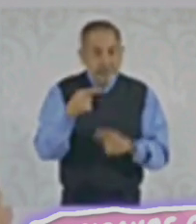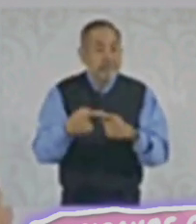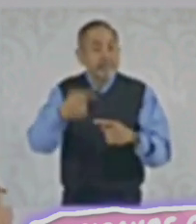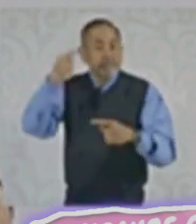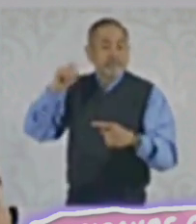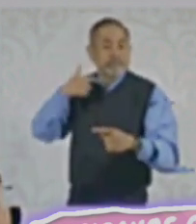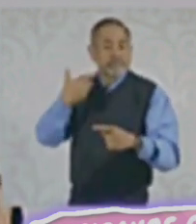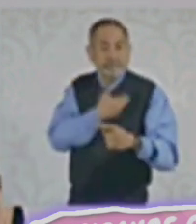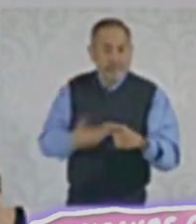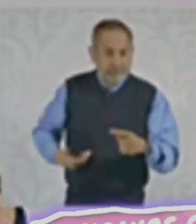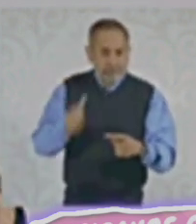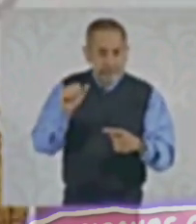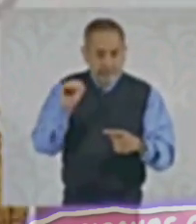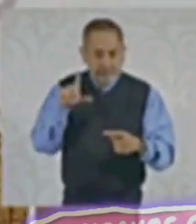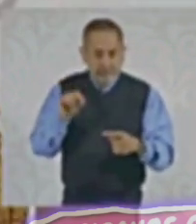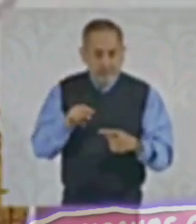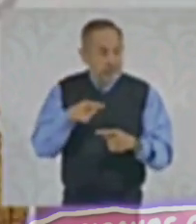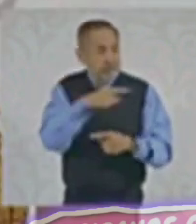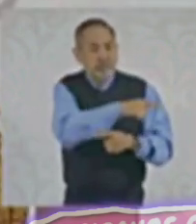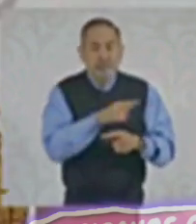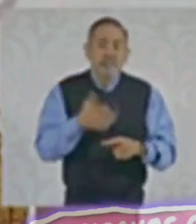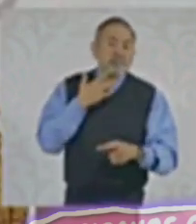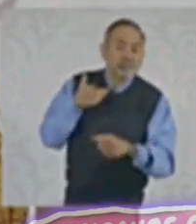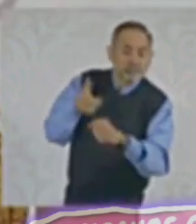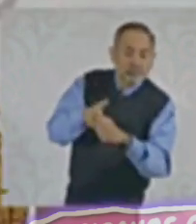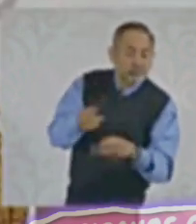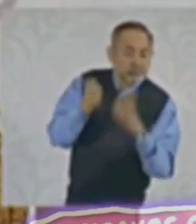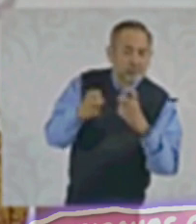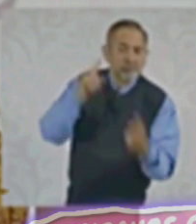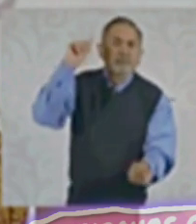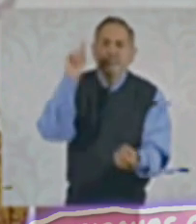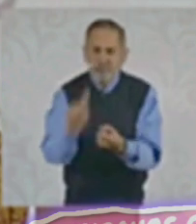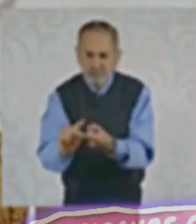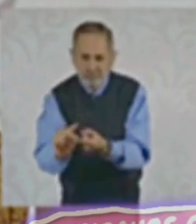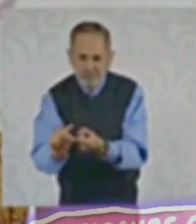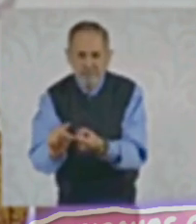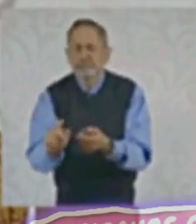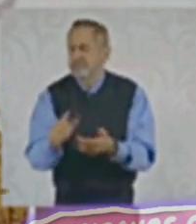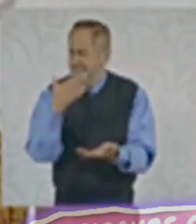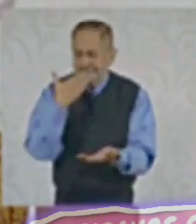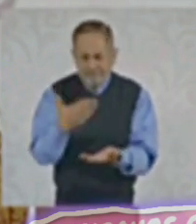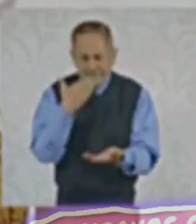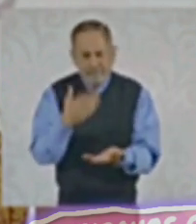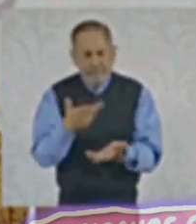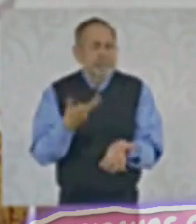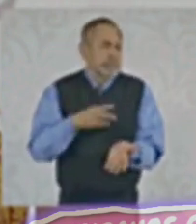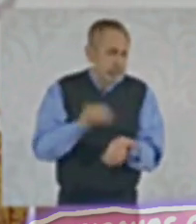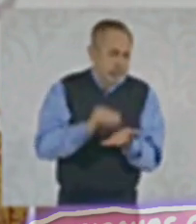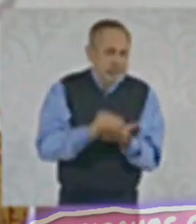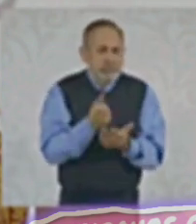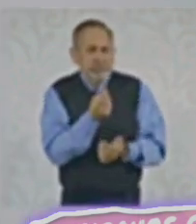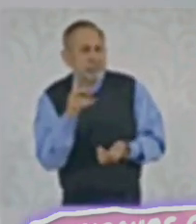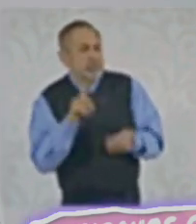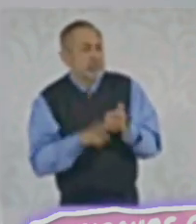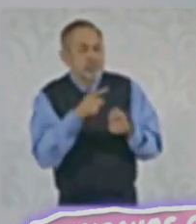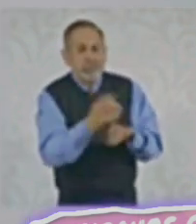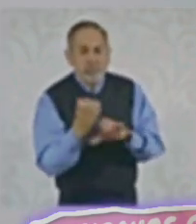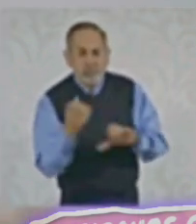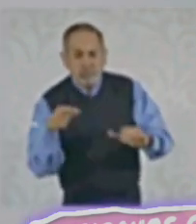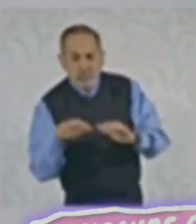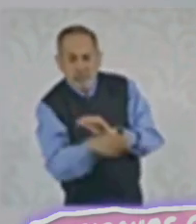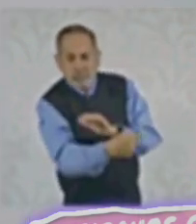López Obrador. Todavía hay un porcentaje que tiene que ver desde ductos